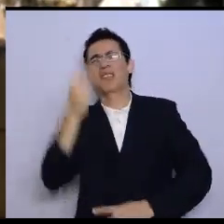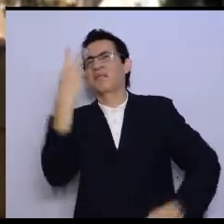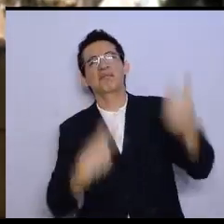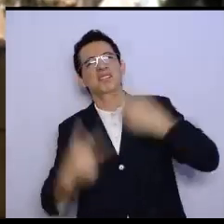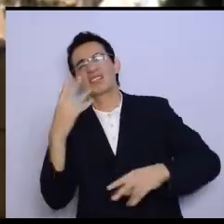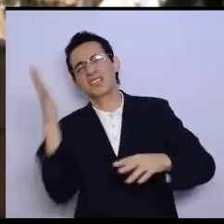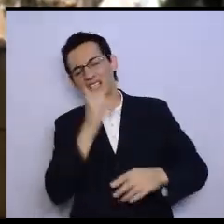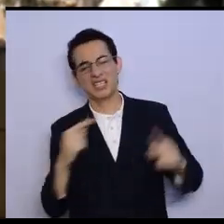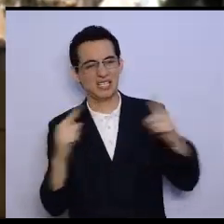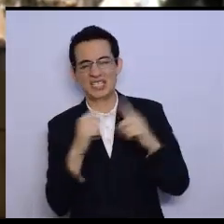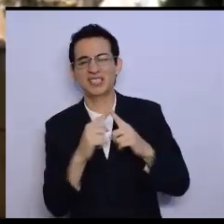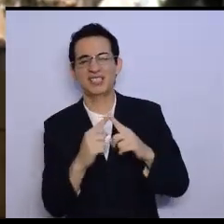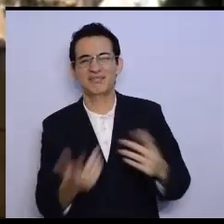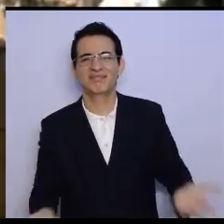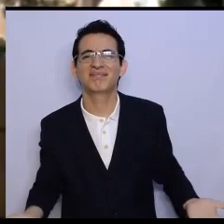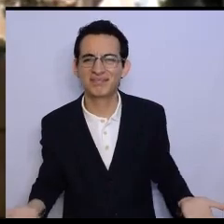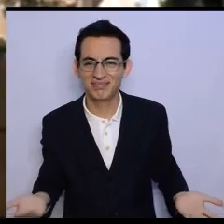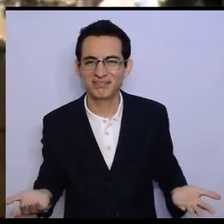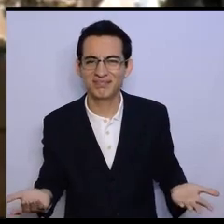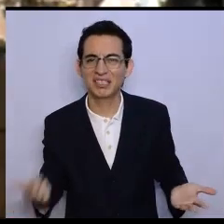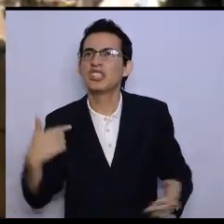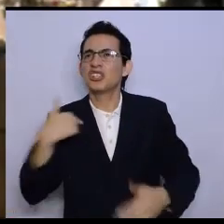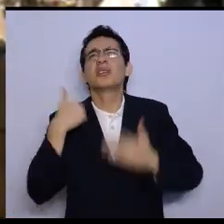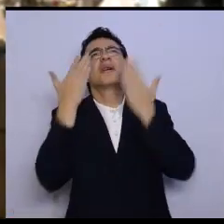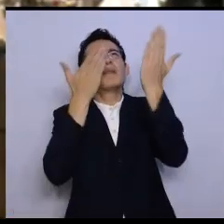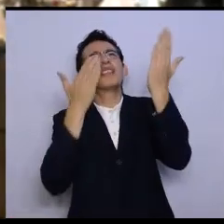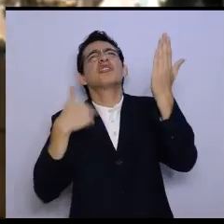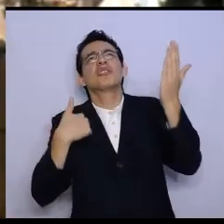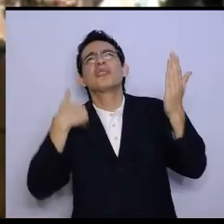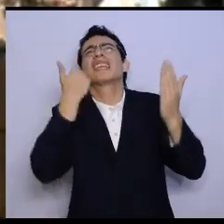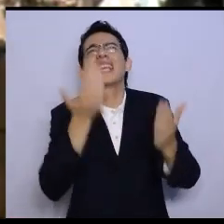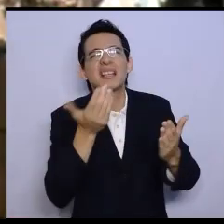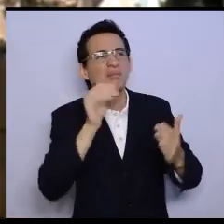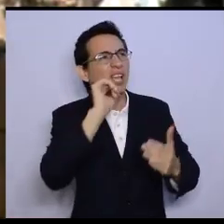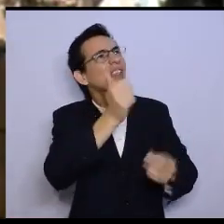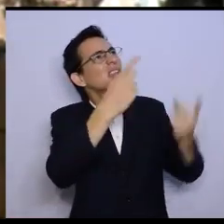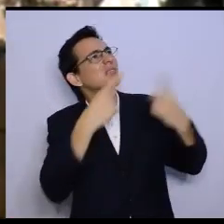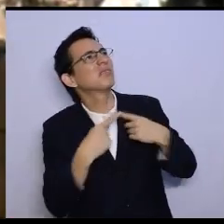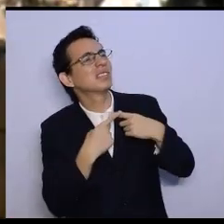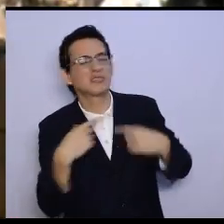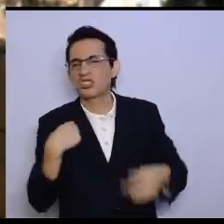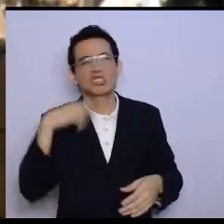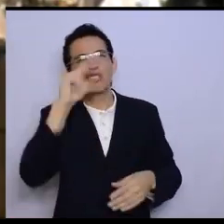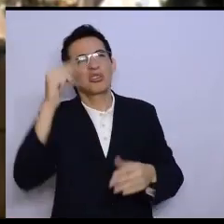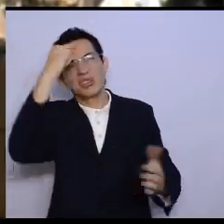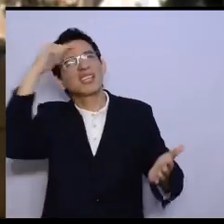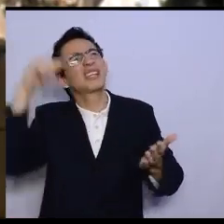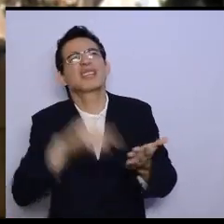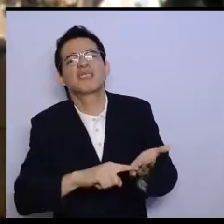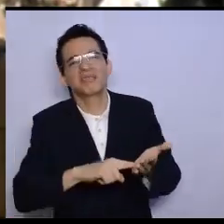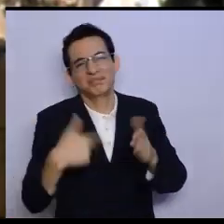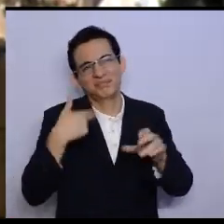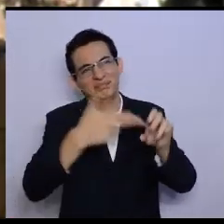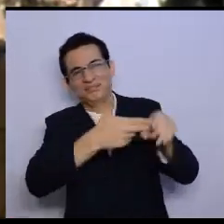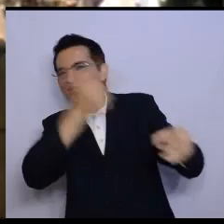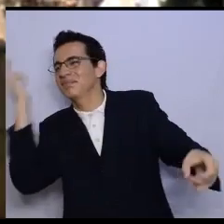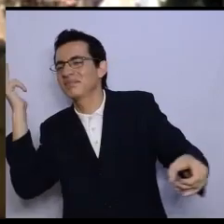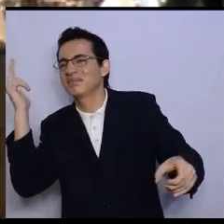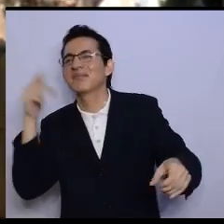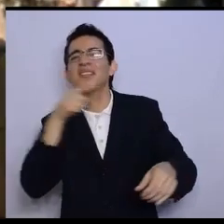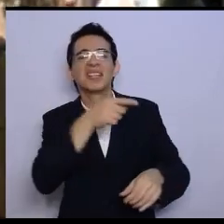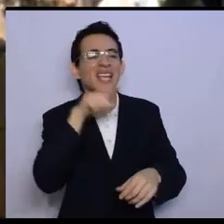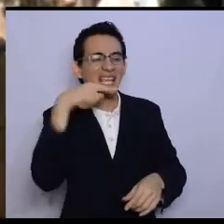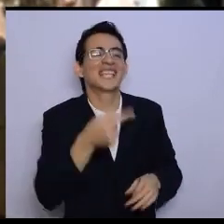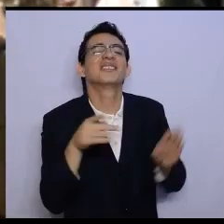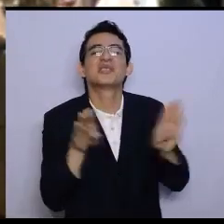la congregación. Le pido y no me da nada, pues ya no creo. Esa ni de un quilate